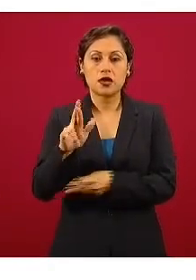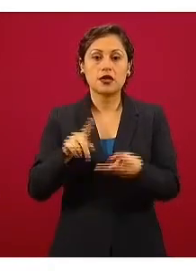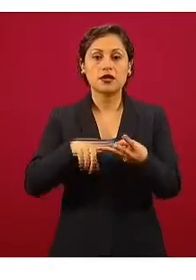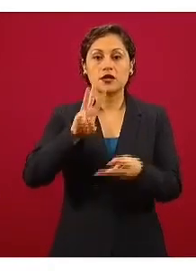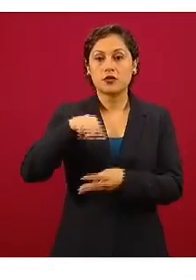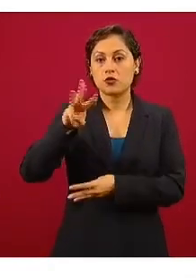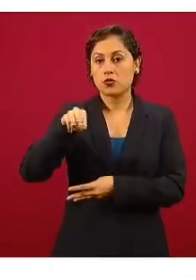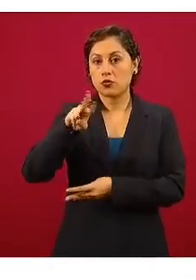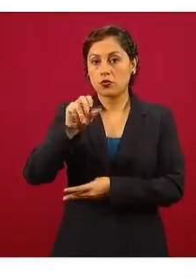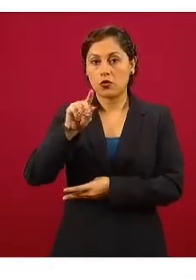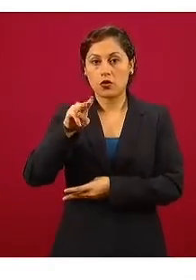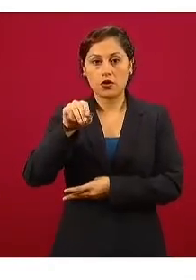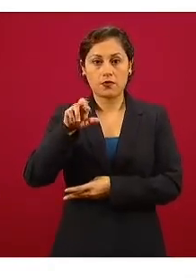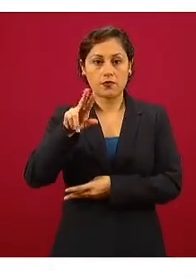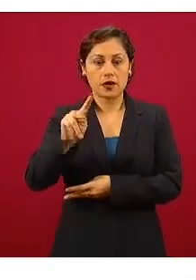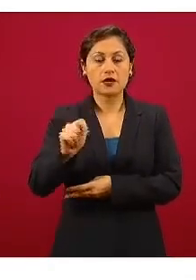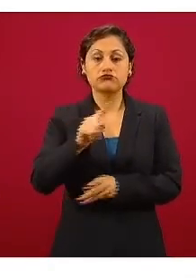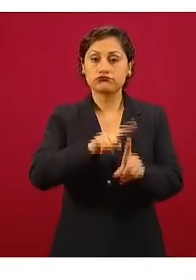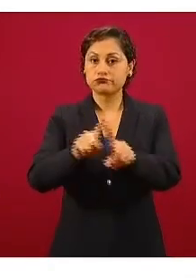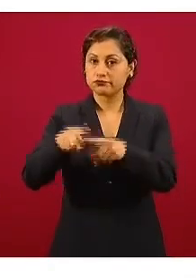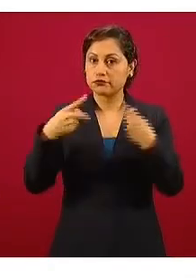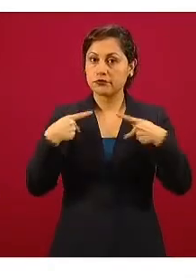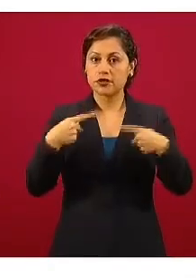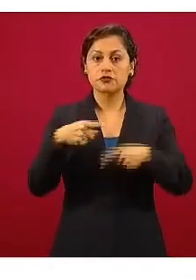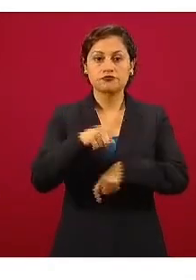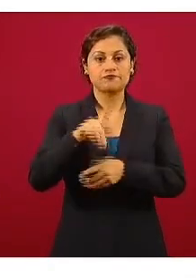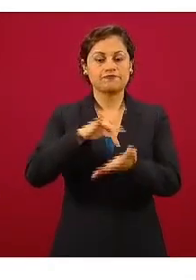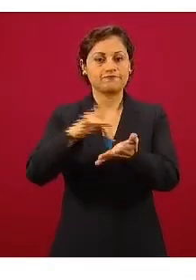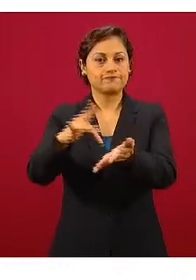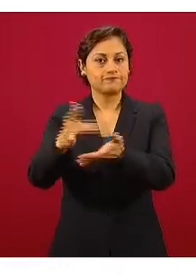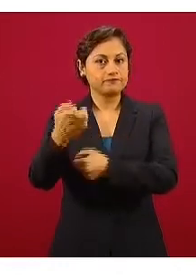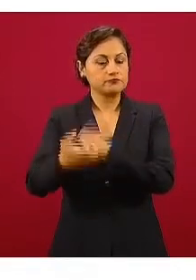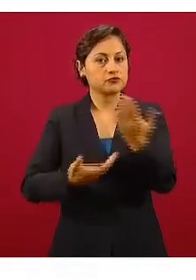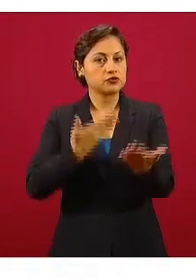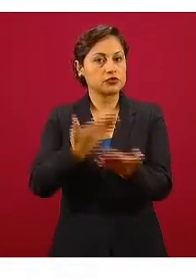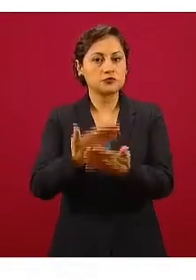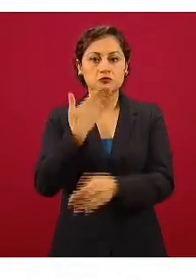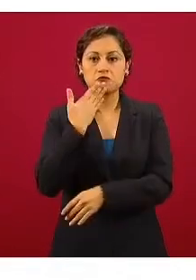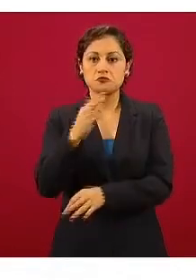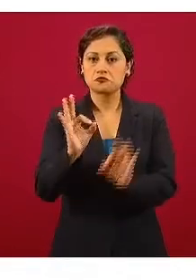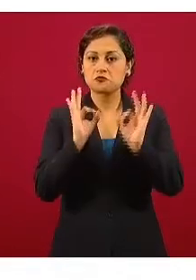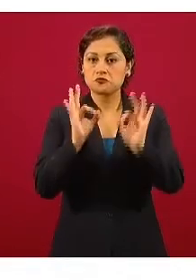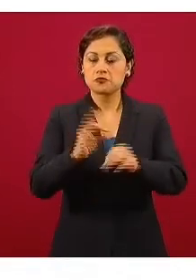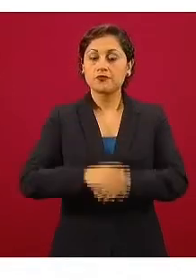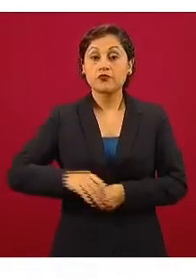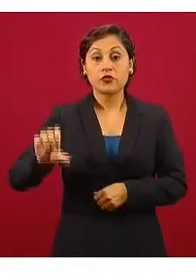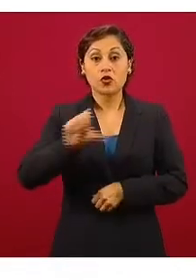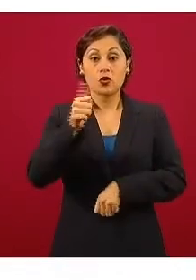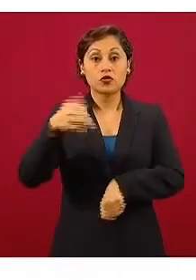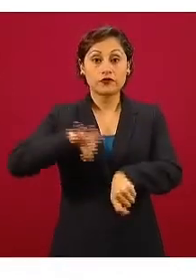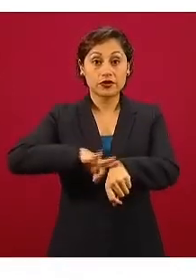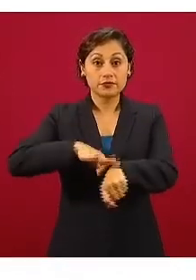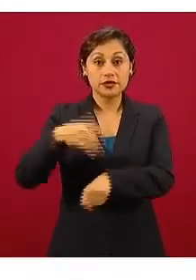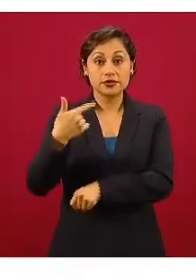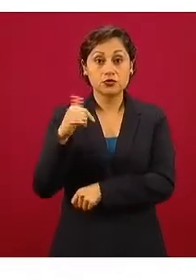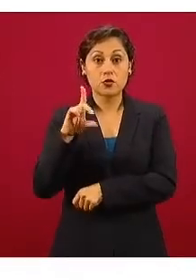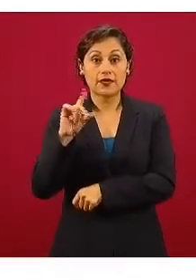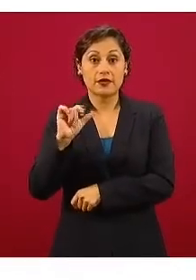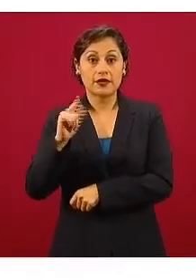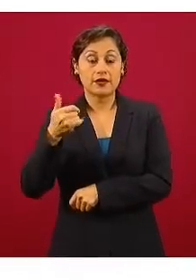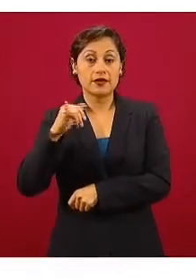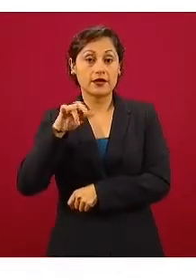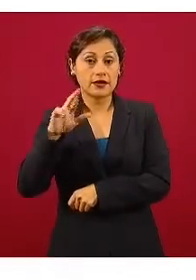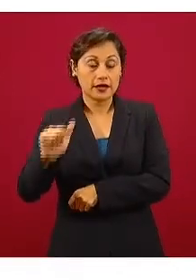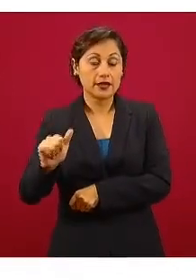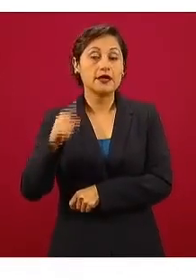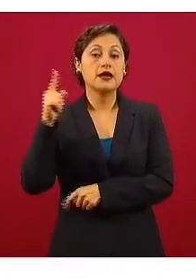quienes también muchos consumidores agradecen este servicio adicional. Farmacias Guadalajara e Inbursa siguen sin